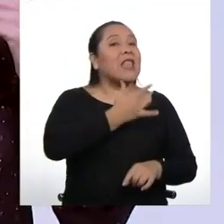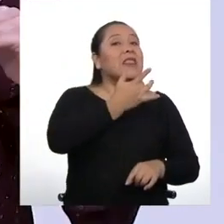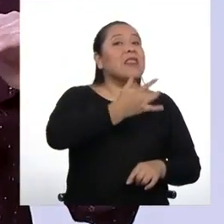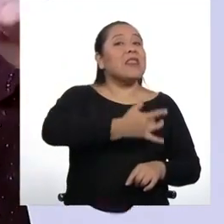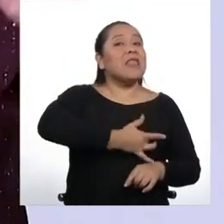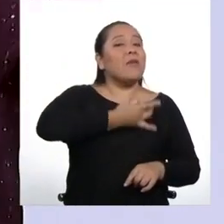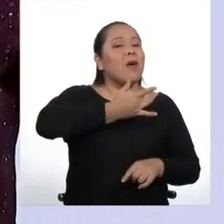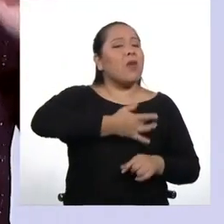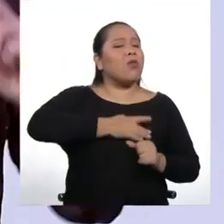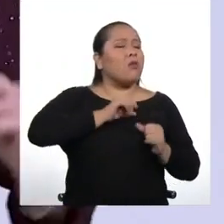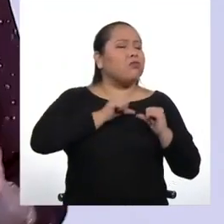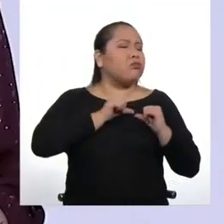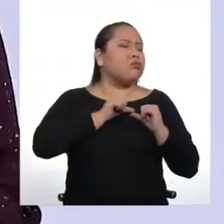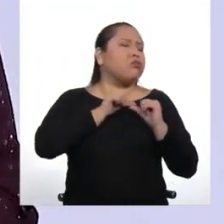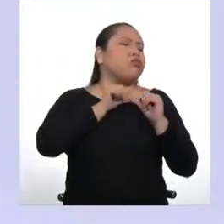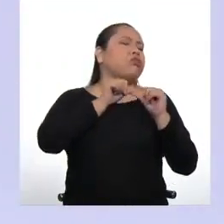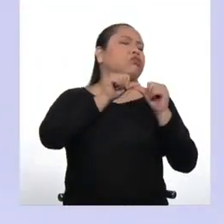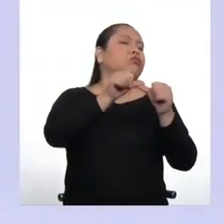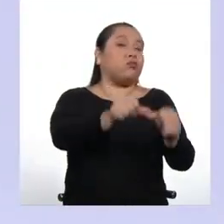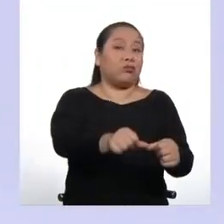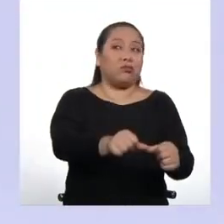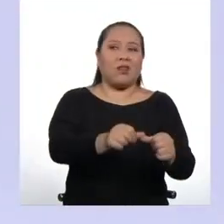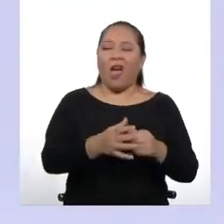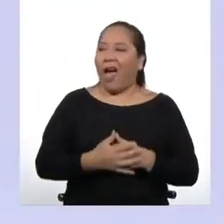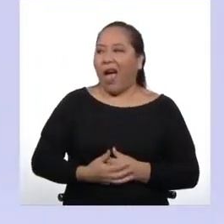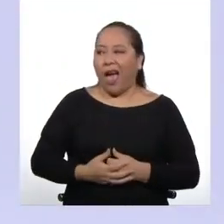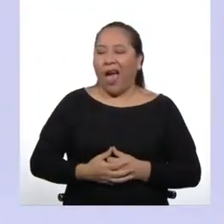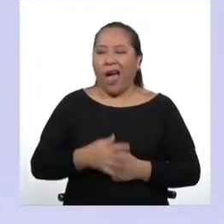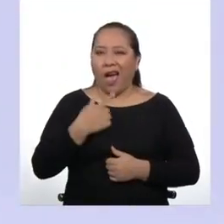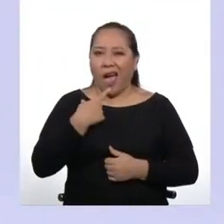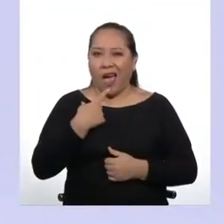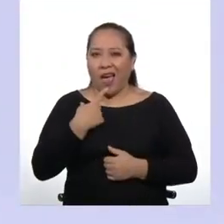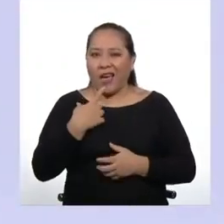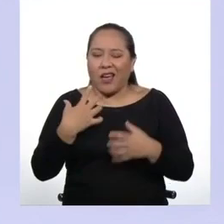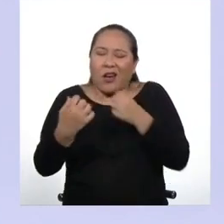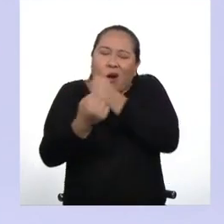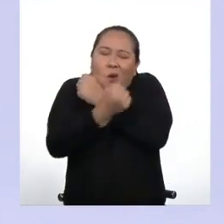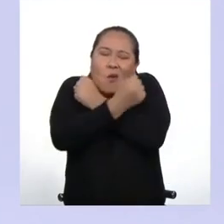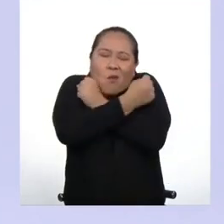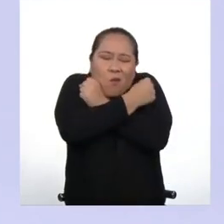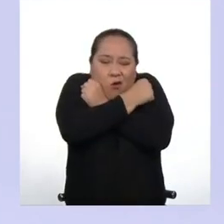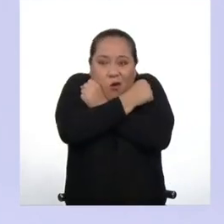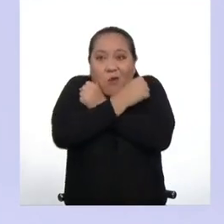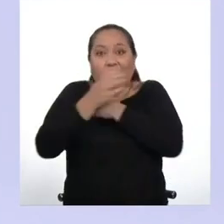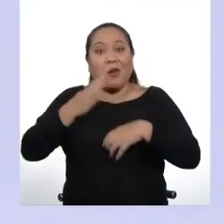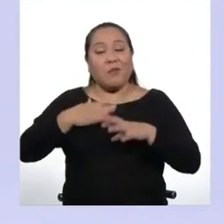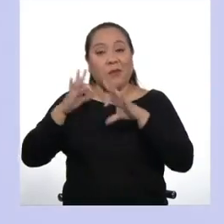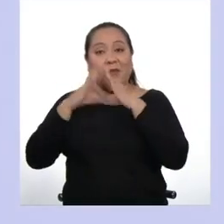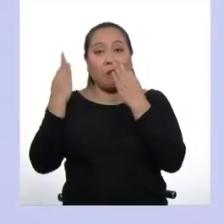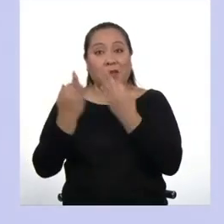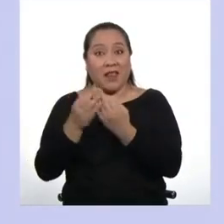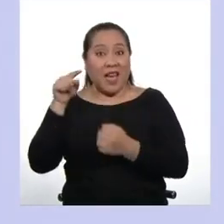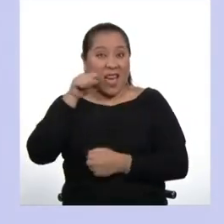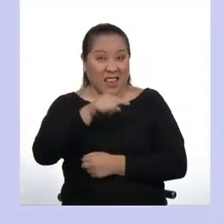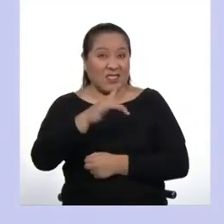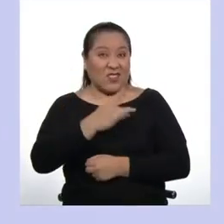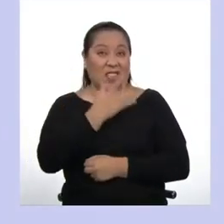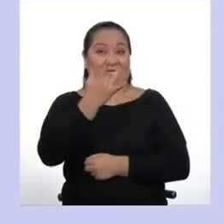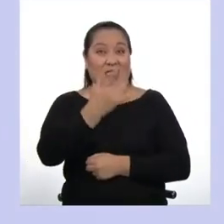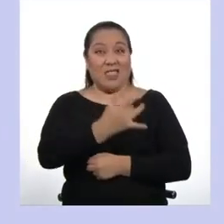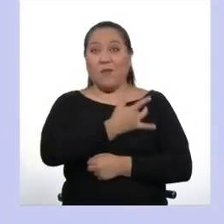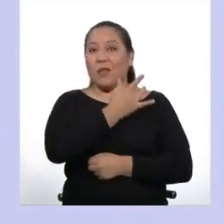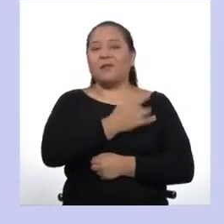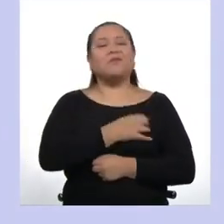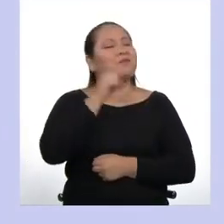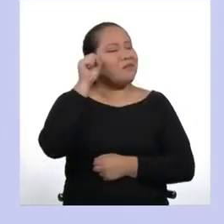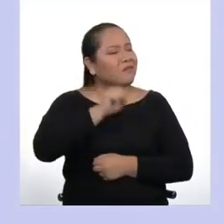dura muchísimo más tiempo. Eso quiere decir que el gran amor que siento por mi familia es un sentimiento. Y es de los